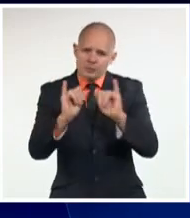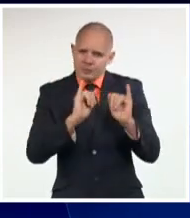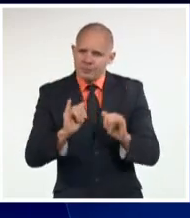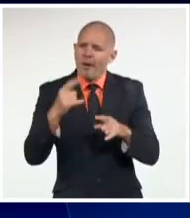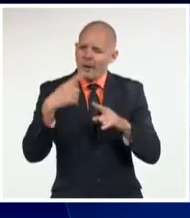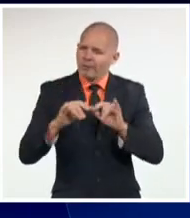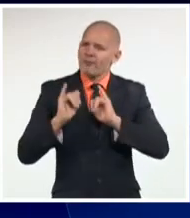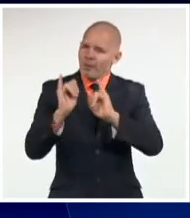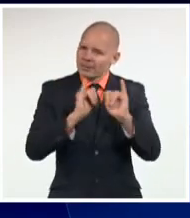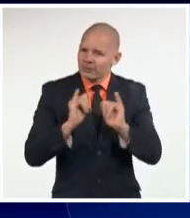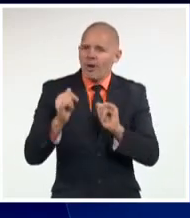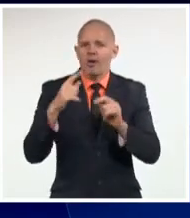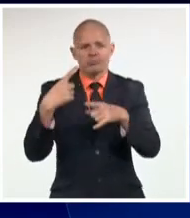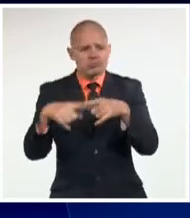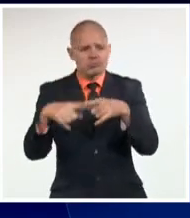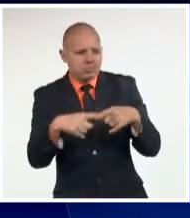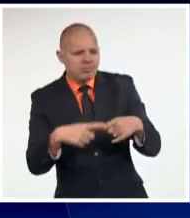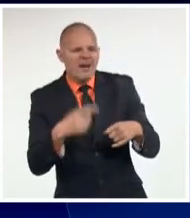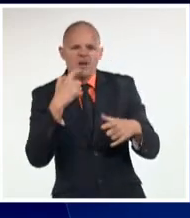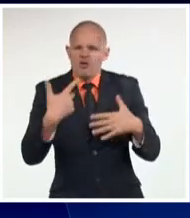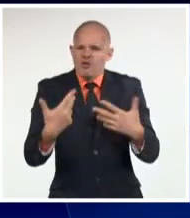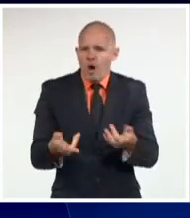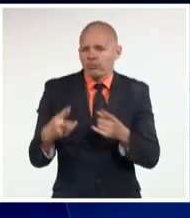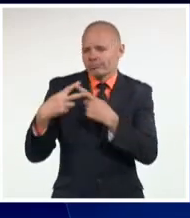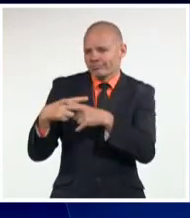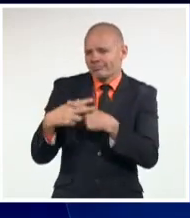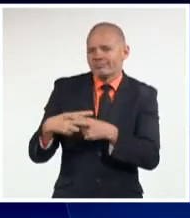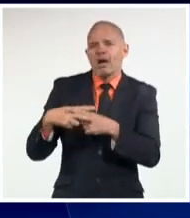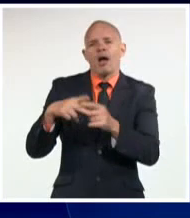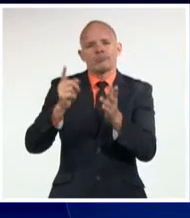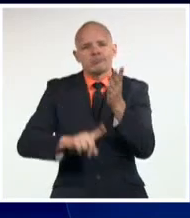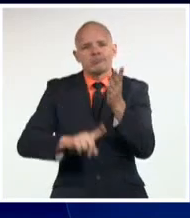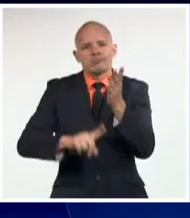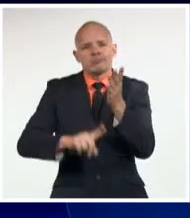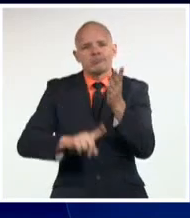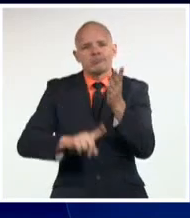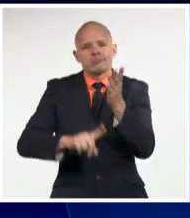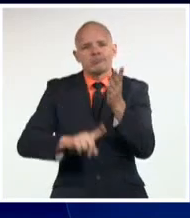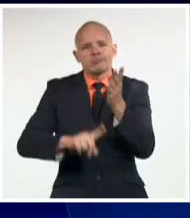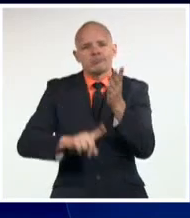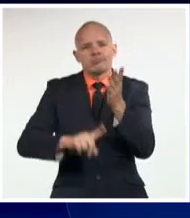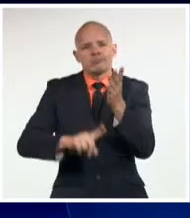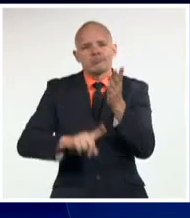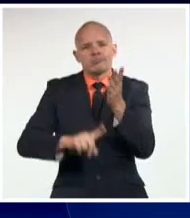también estaremos trayendo los temas de la recuperación eléctrica y de otros temas de recuperación.